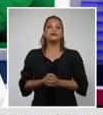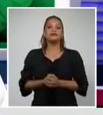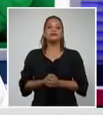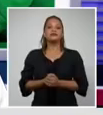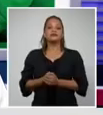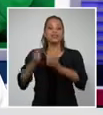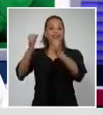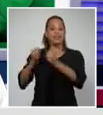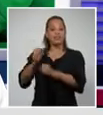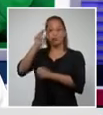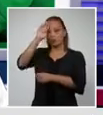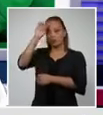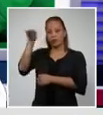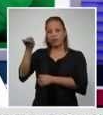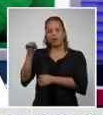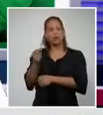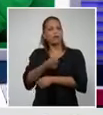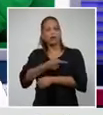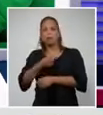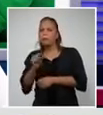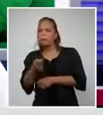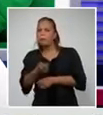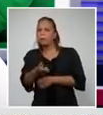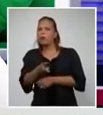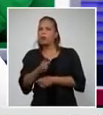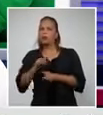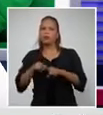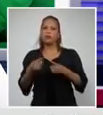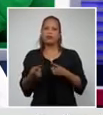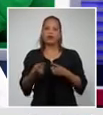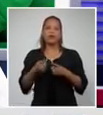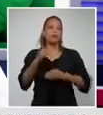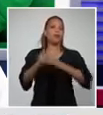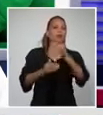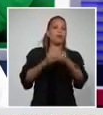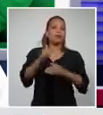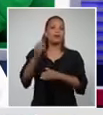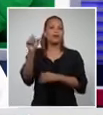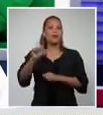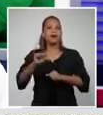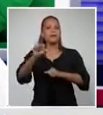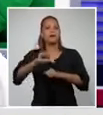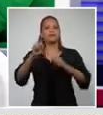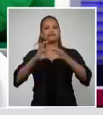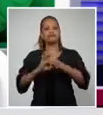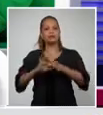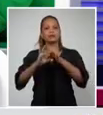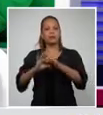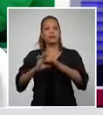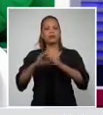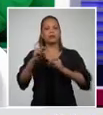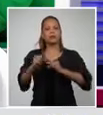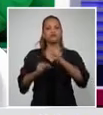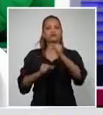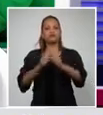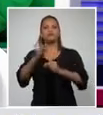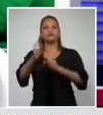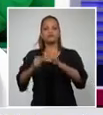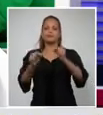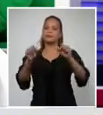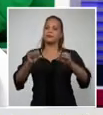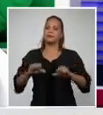breve por la evolución tórpida que presentó en el cuadro clínico,